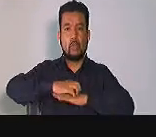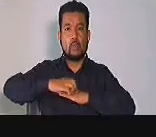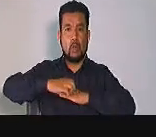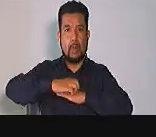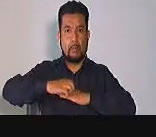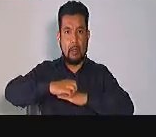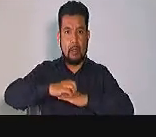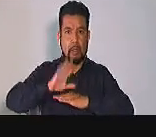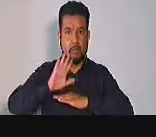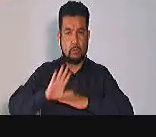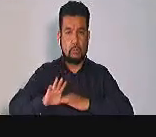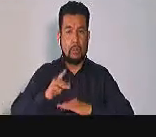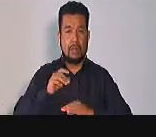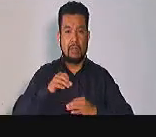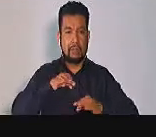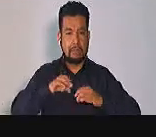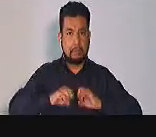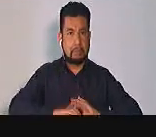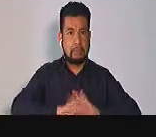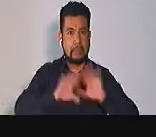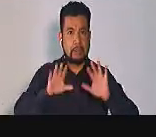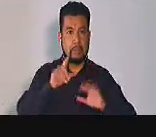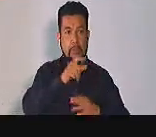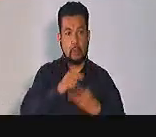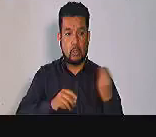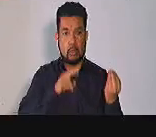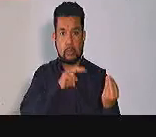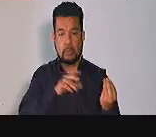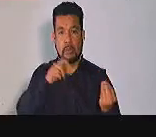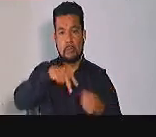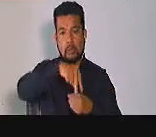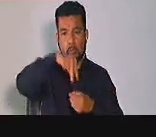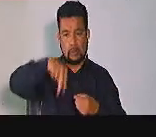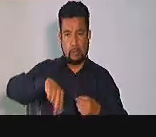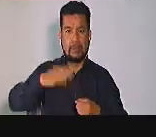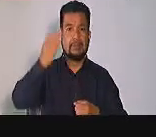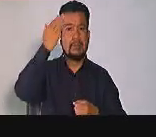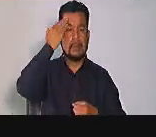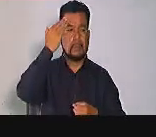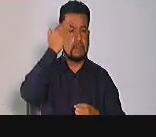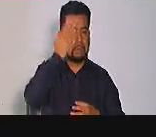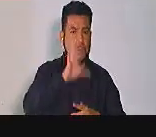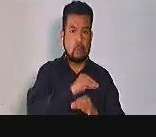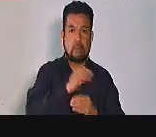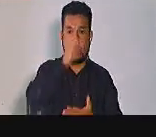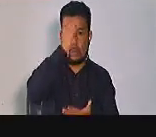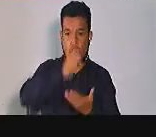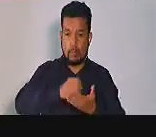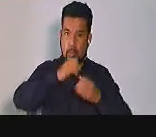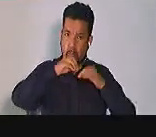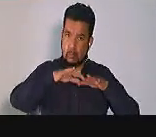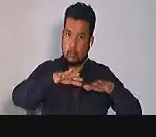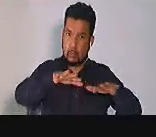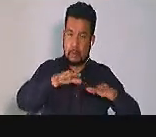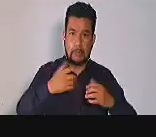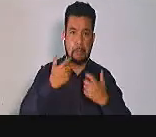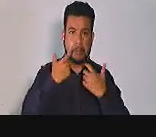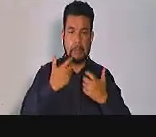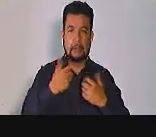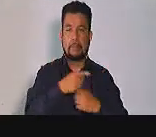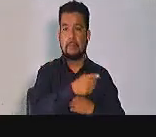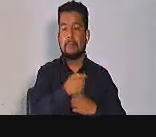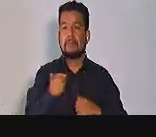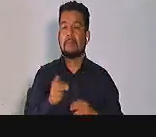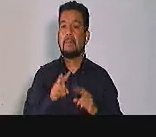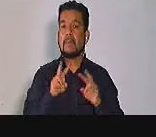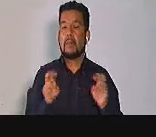que dejemos claridad a los concejales y también a los ciudadanos y a la opinión pública, sobre todo,